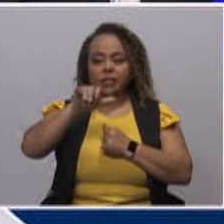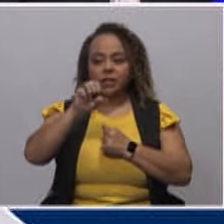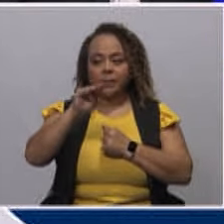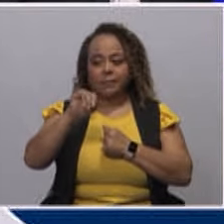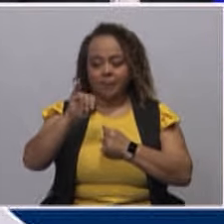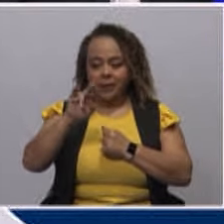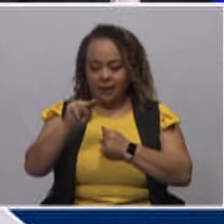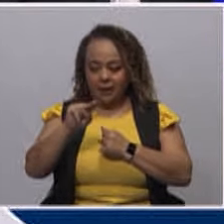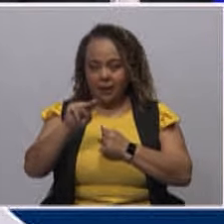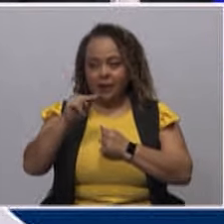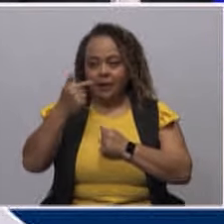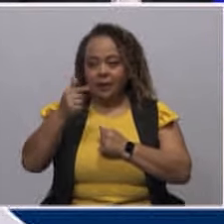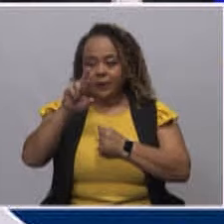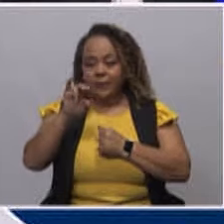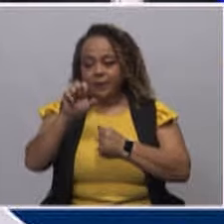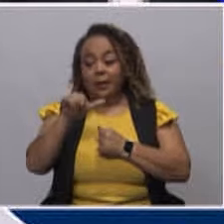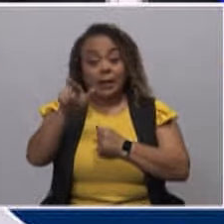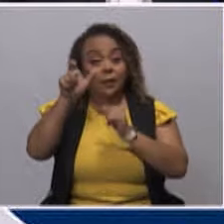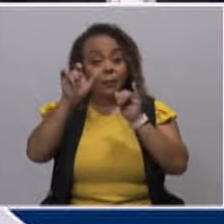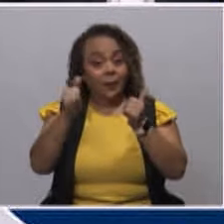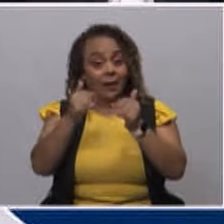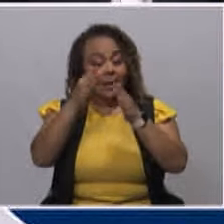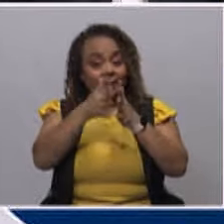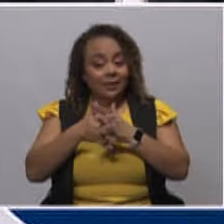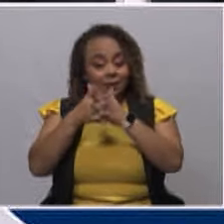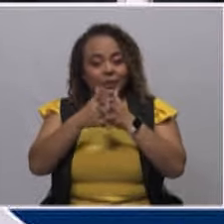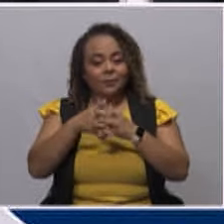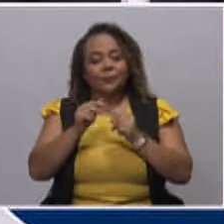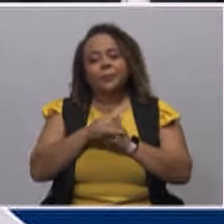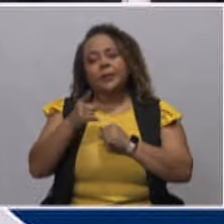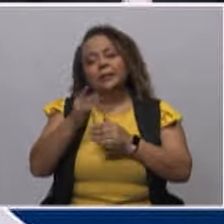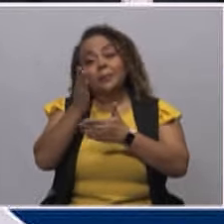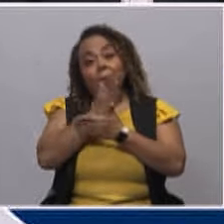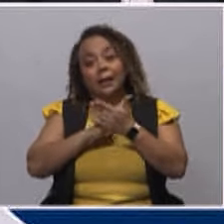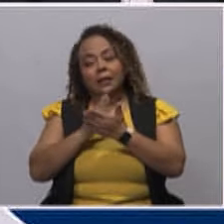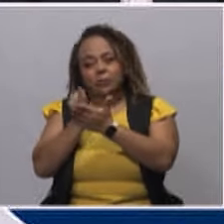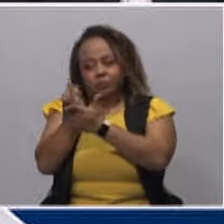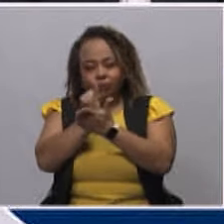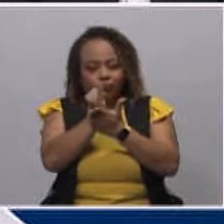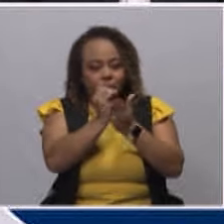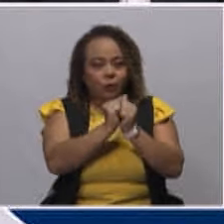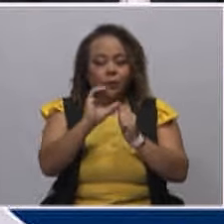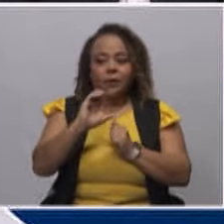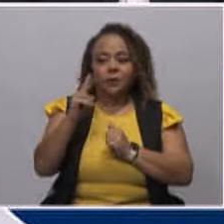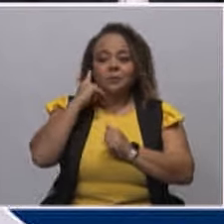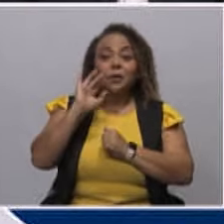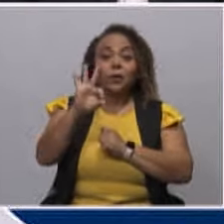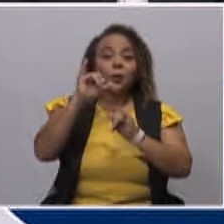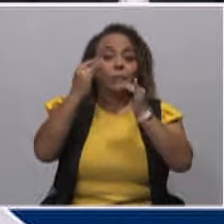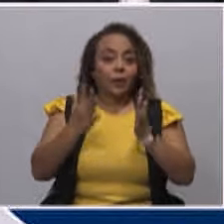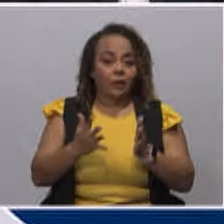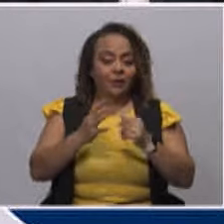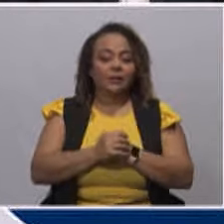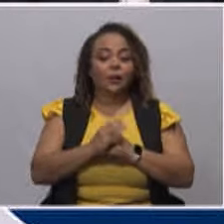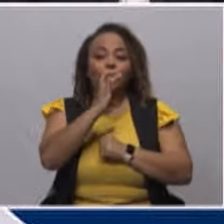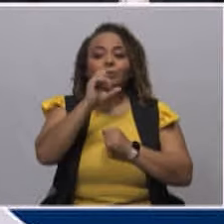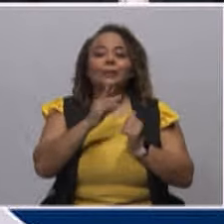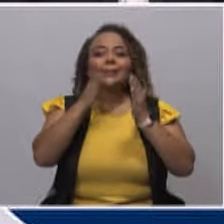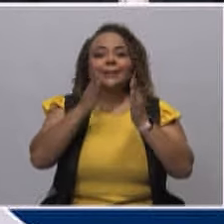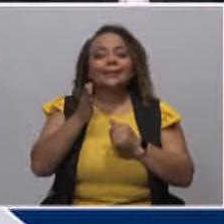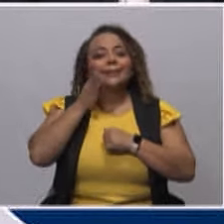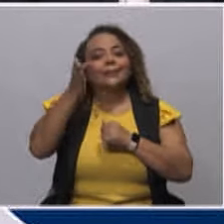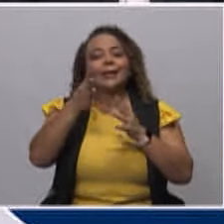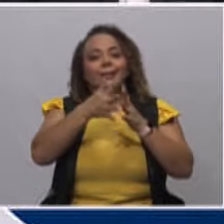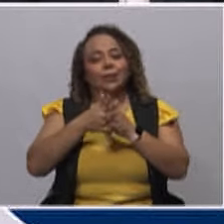que él juega en Estados Unidos que es parte del scao que han implementado con Claudio vivas para encontrar jugadores ticos en Estados